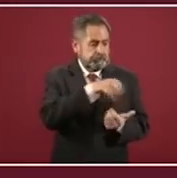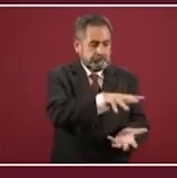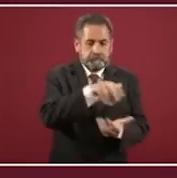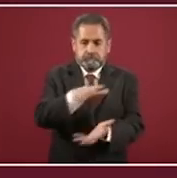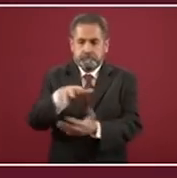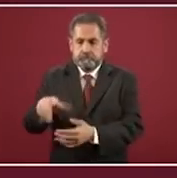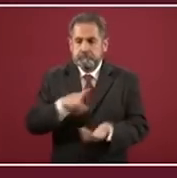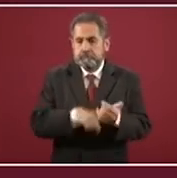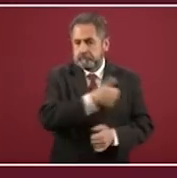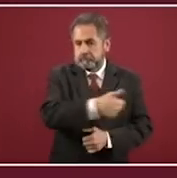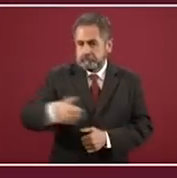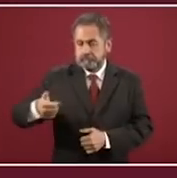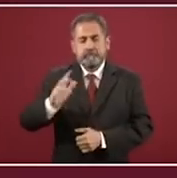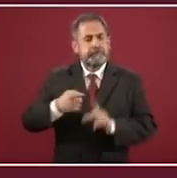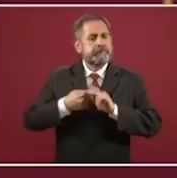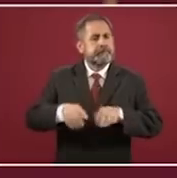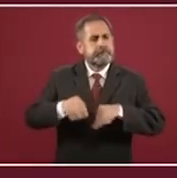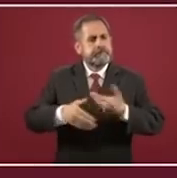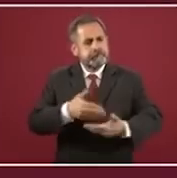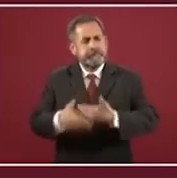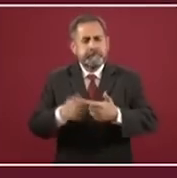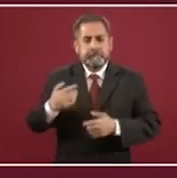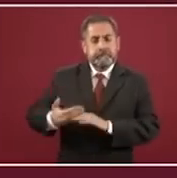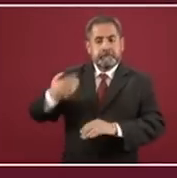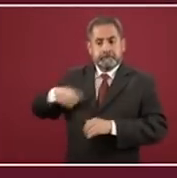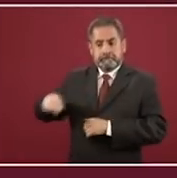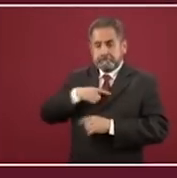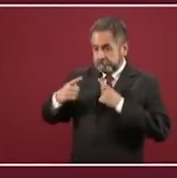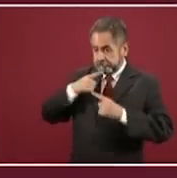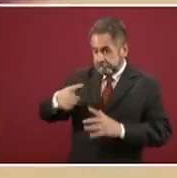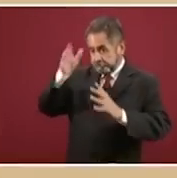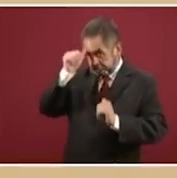y han iniciado los trabajos y acciones acordados en sus asambleas.